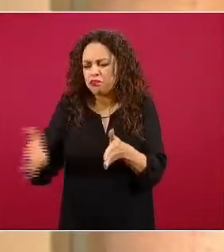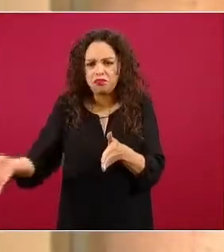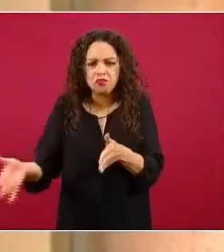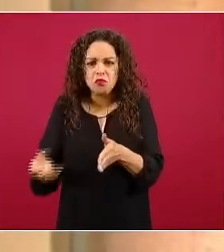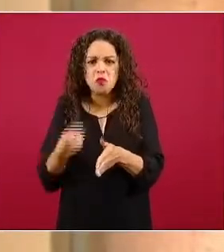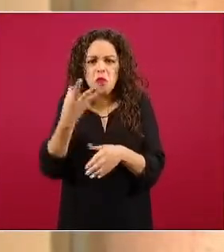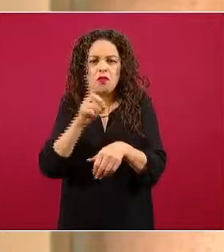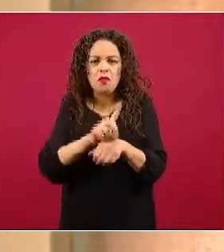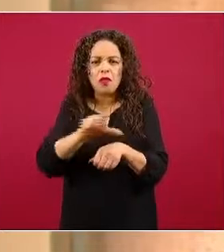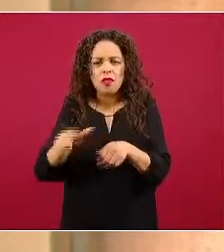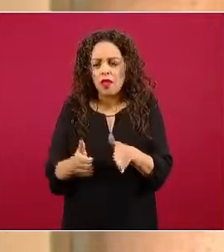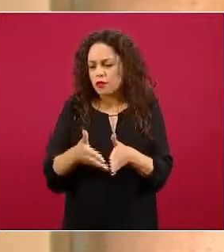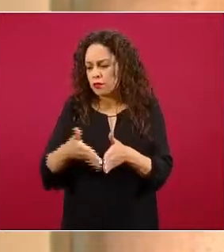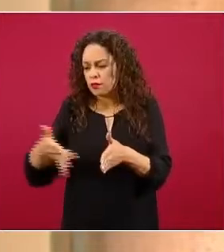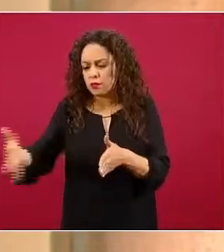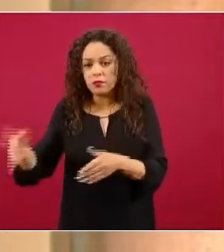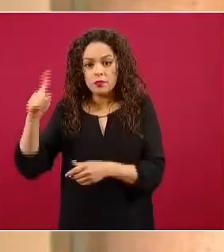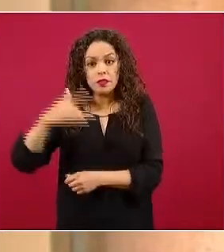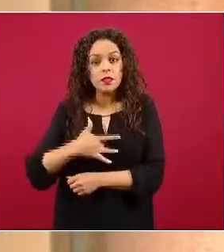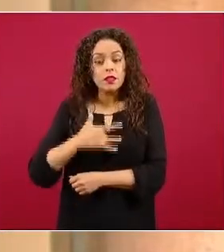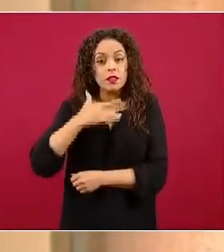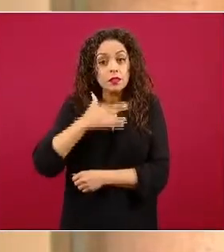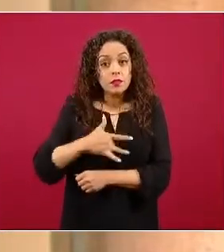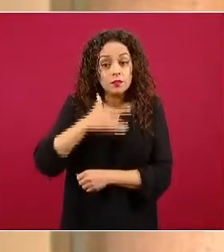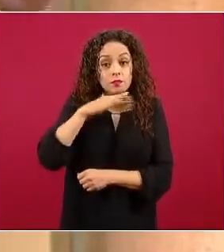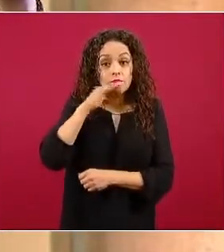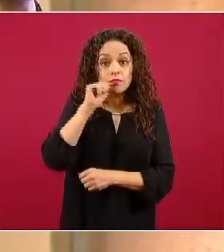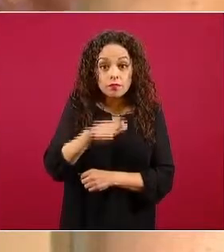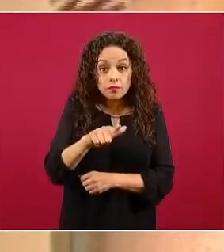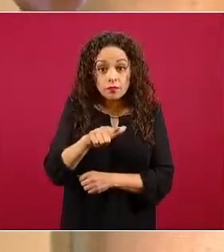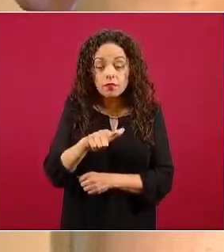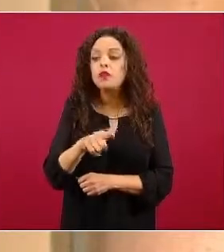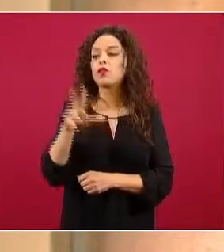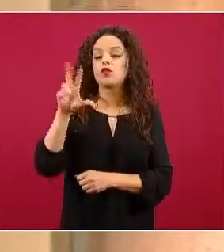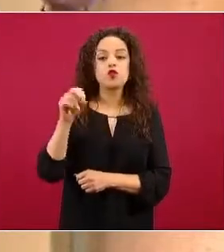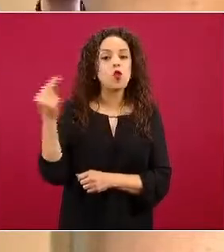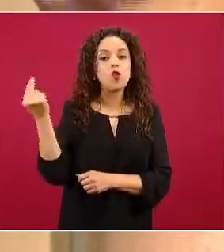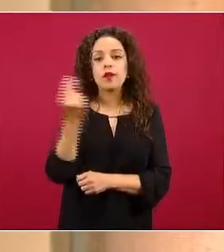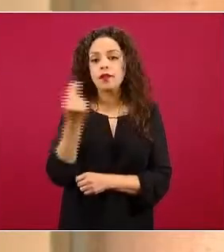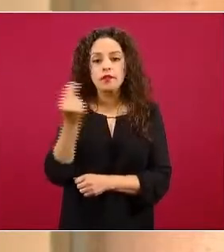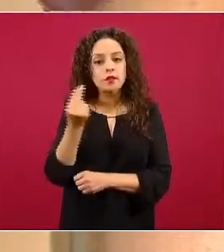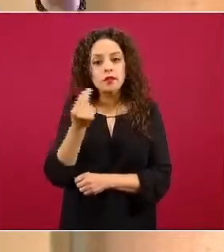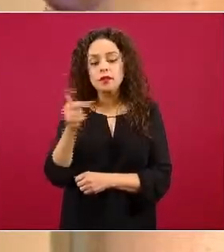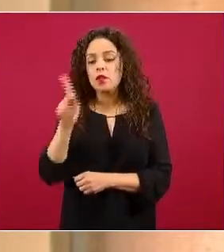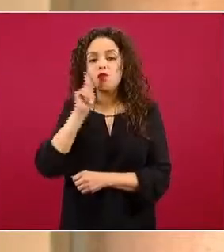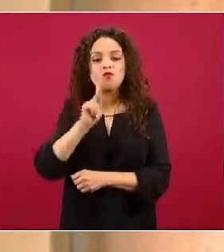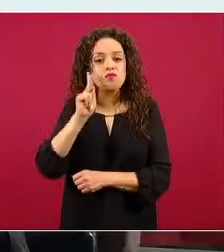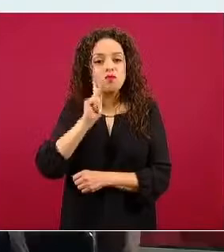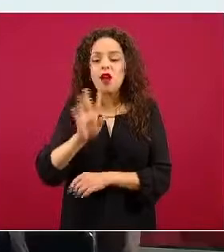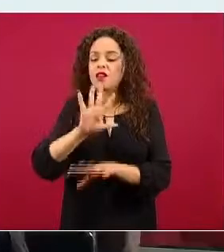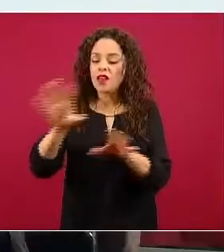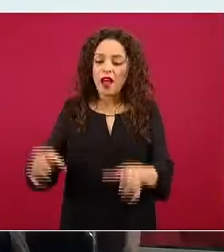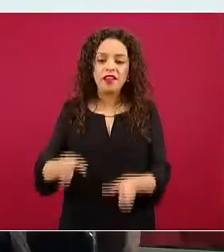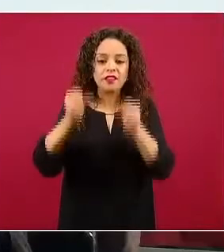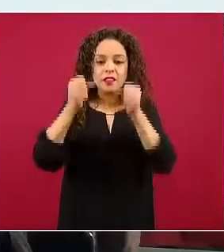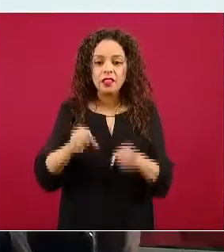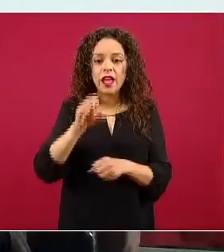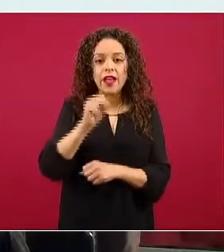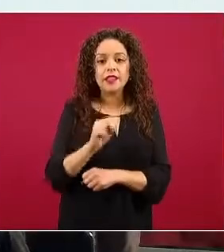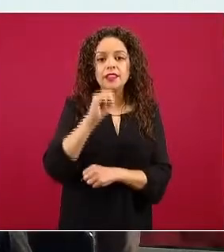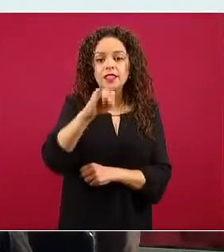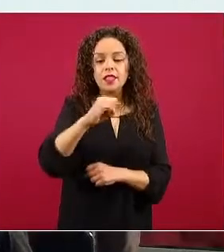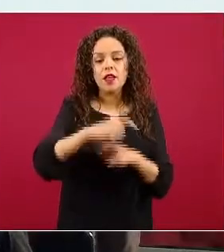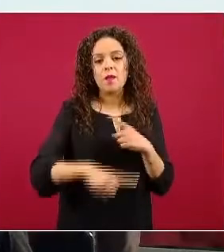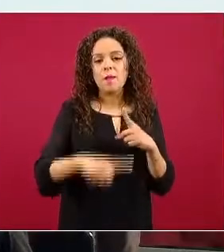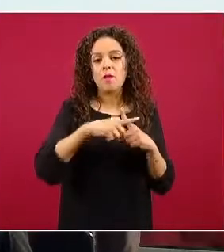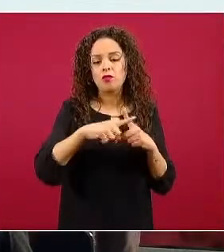sintomatología, no necesitan una prueba de laboratorio, son casos positivos confirmados por